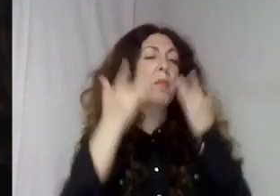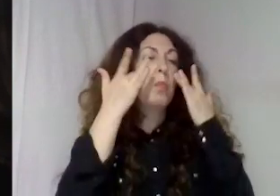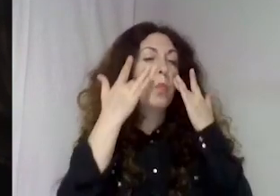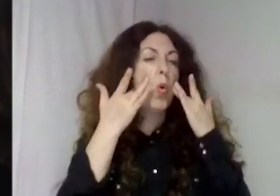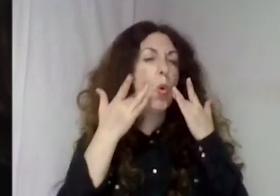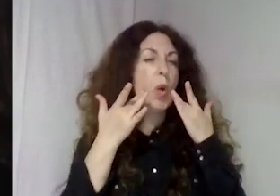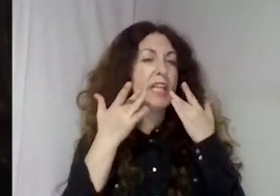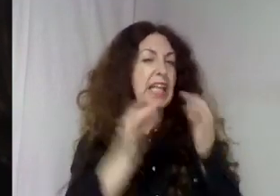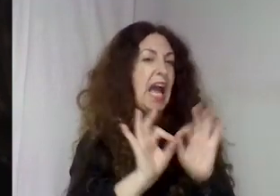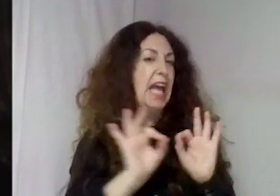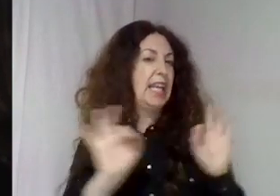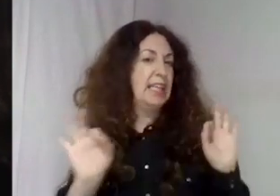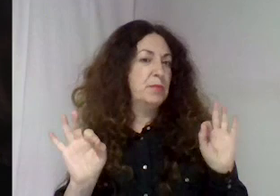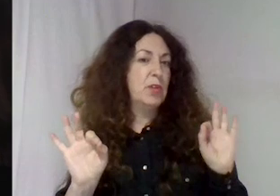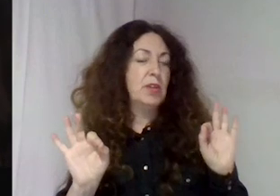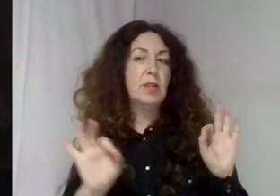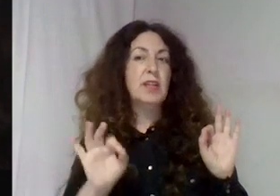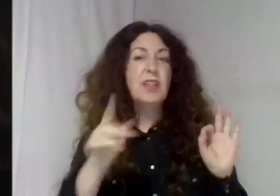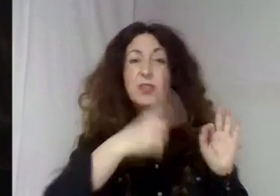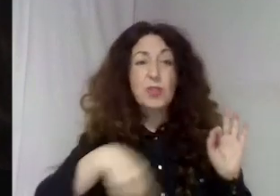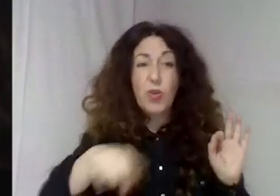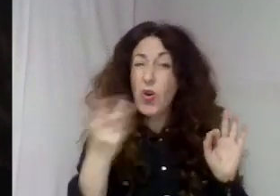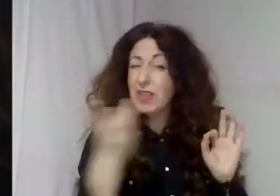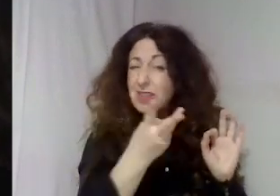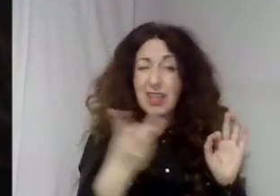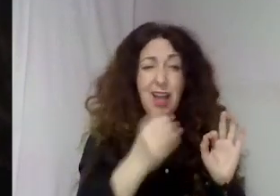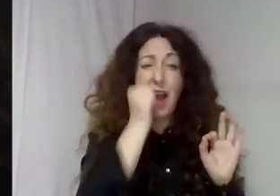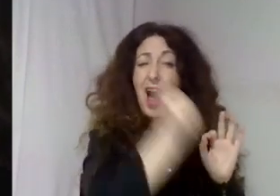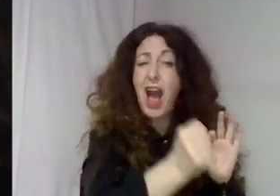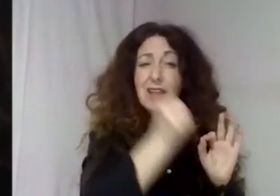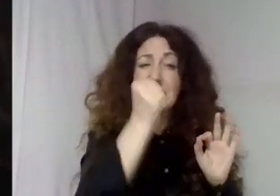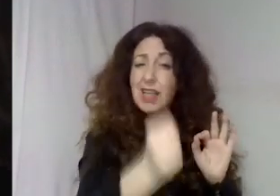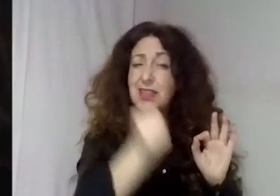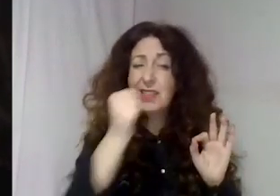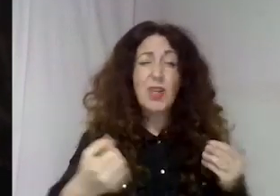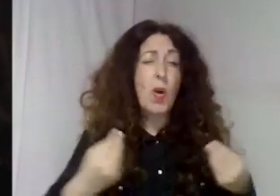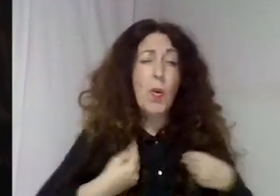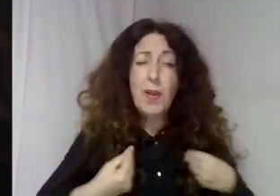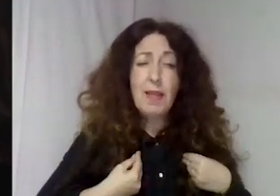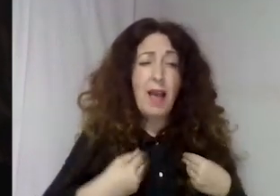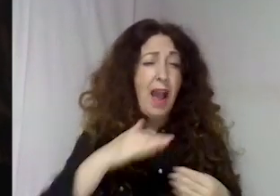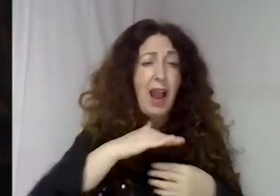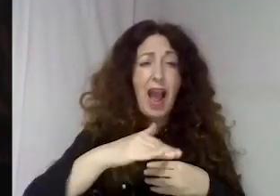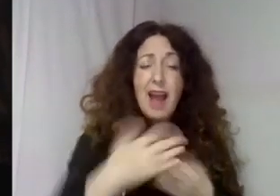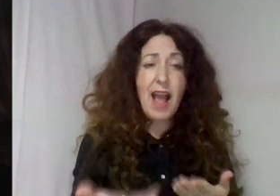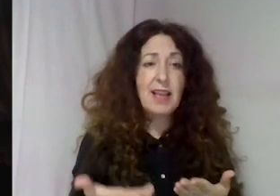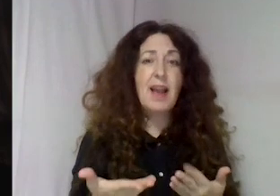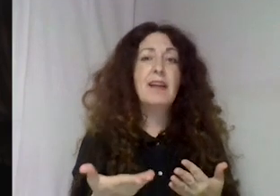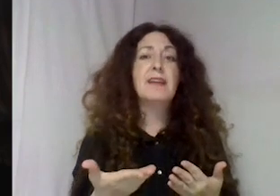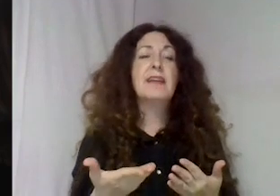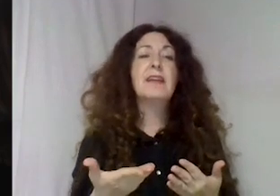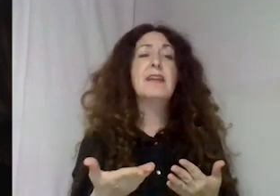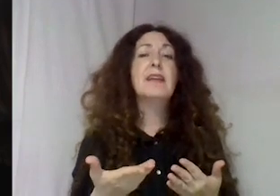demás y que al final va a terminar incidiendo en la creación. Es decir, que una